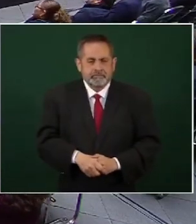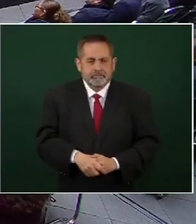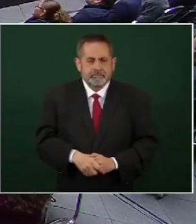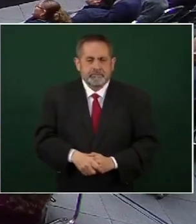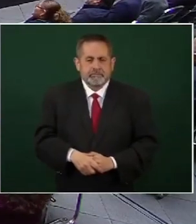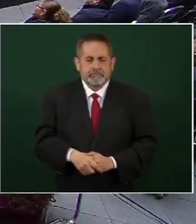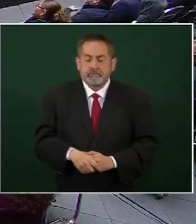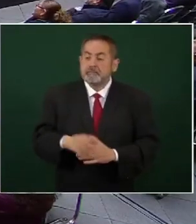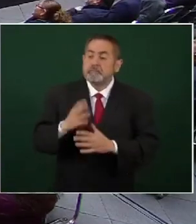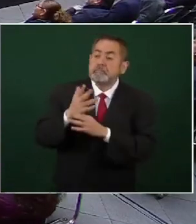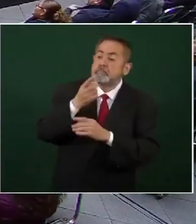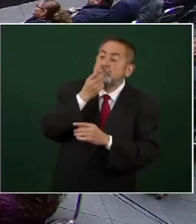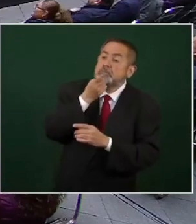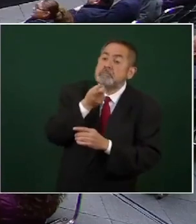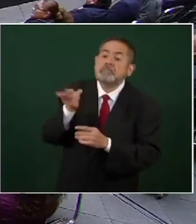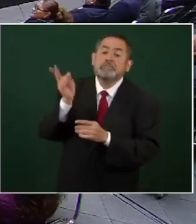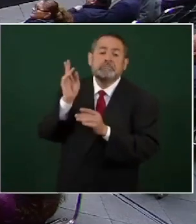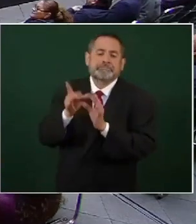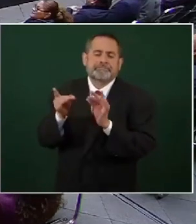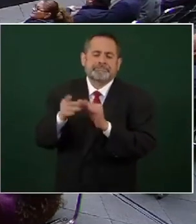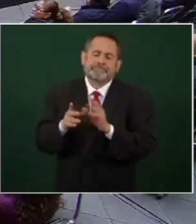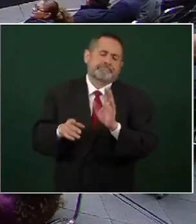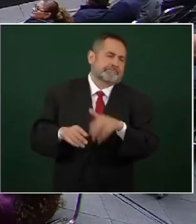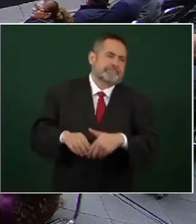Según sus fuentes. Sí.